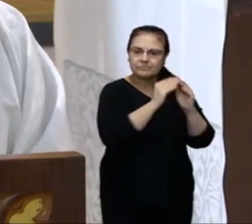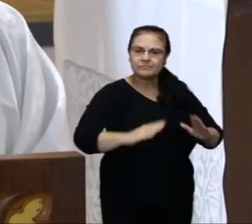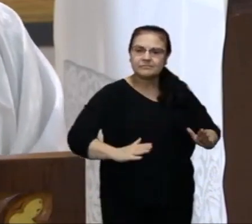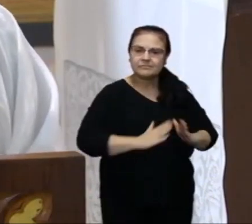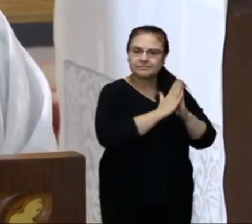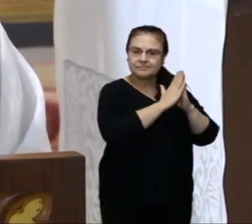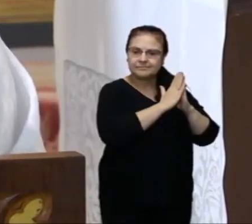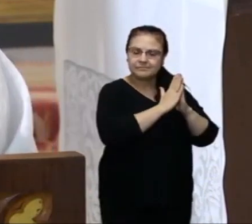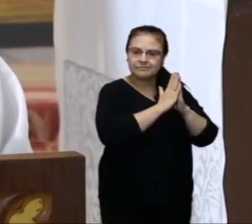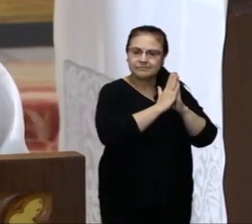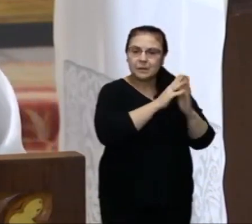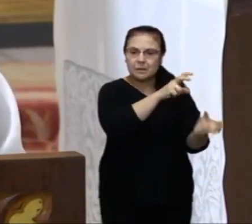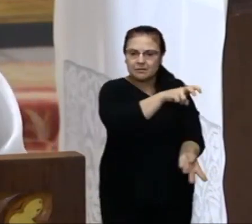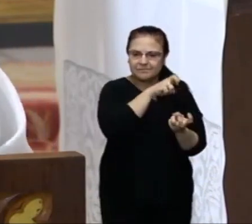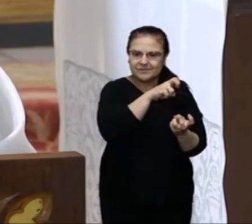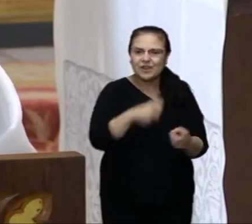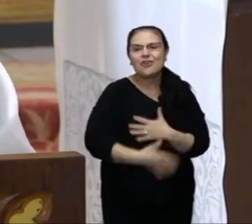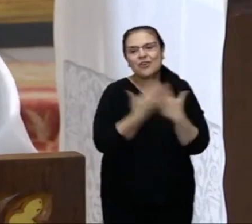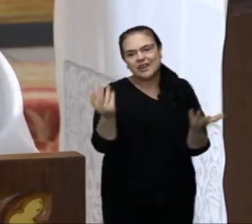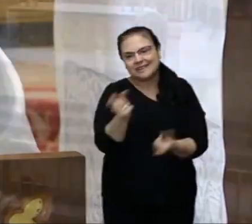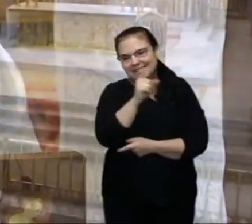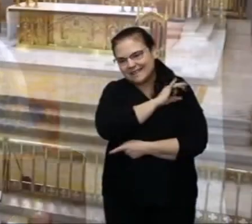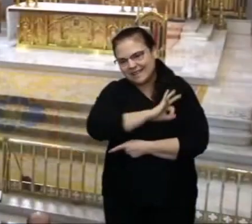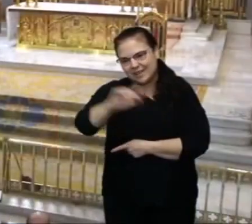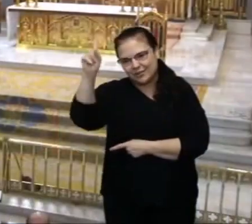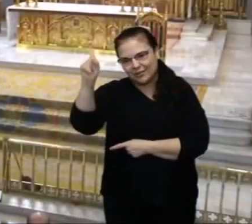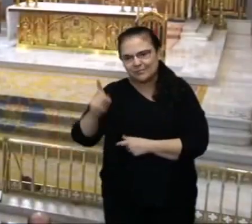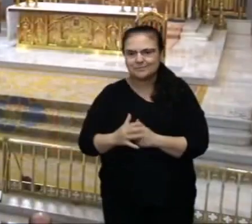según San Mateo.